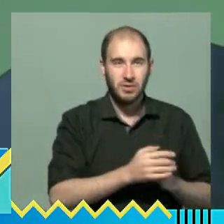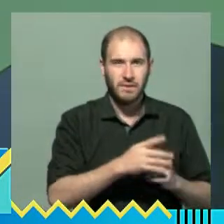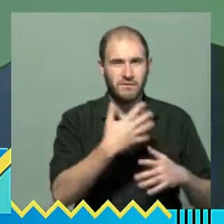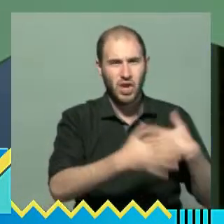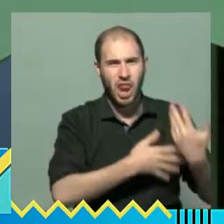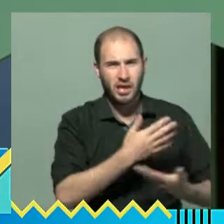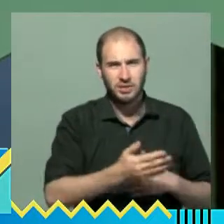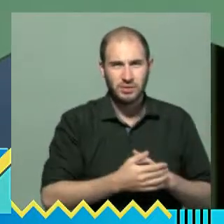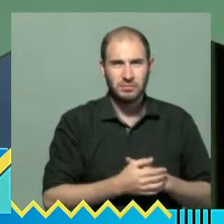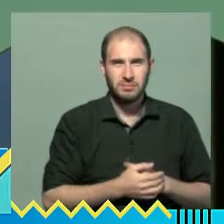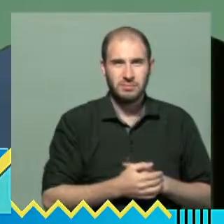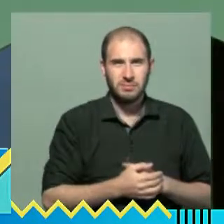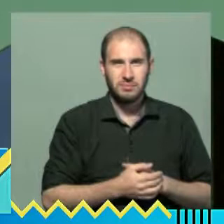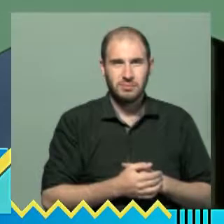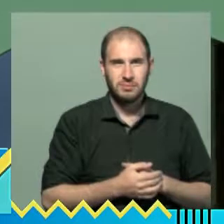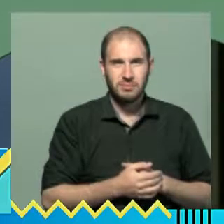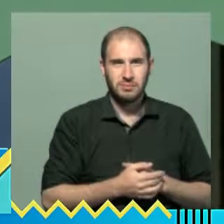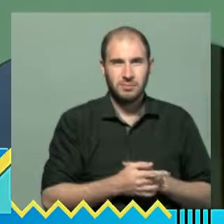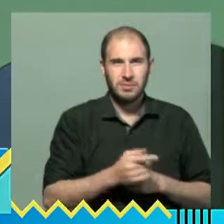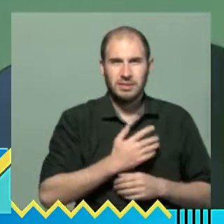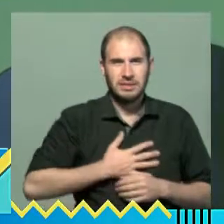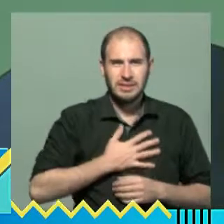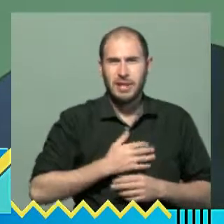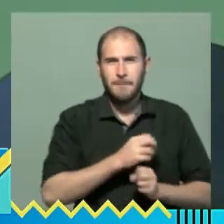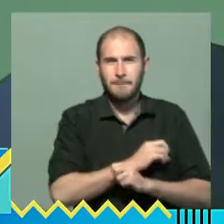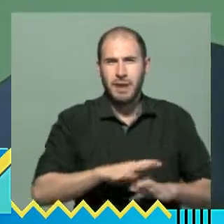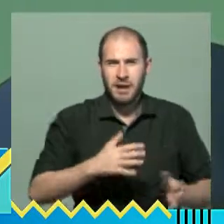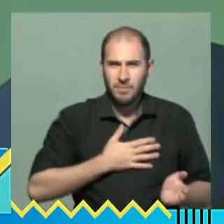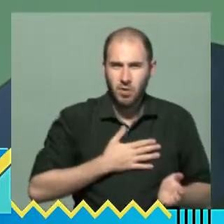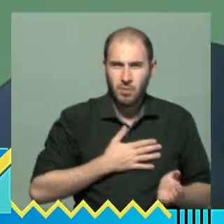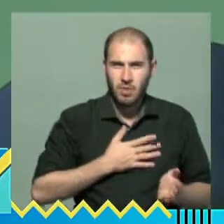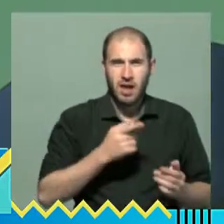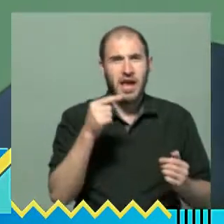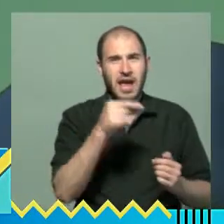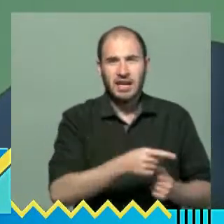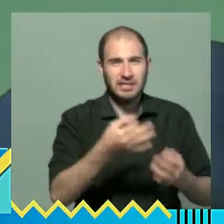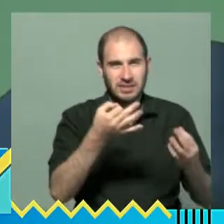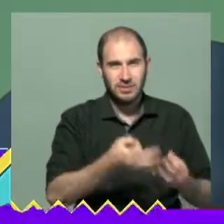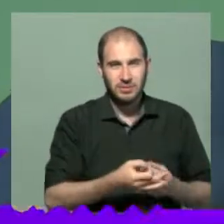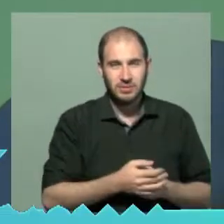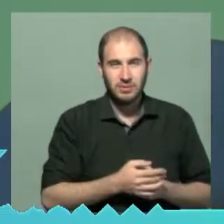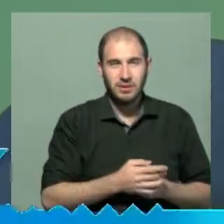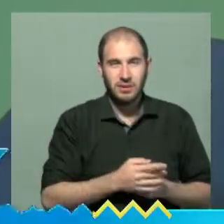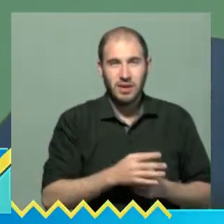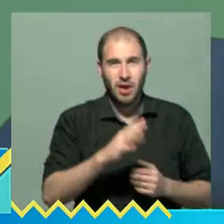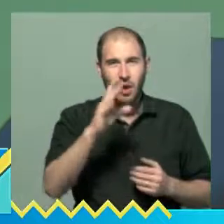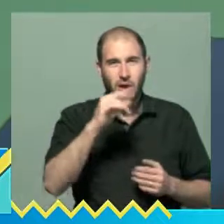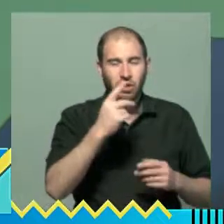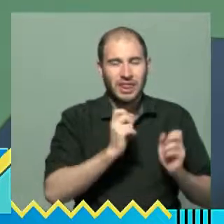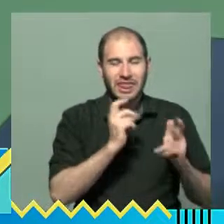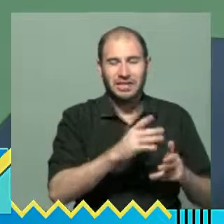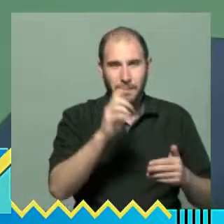agresivo, violento, que te hacía sentir muy mal con vos mismo y de él seguro que no te acordás nada de lo que te